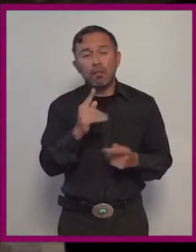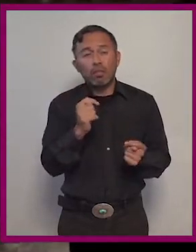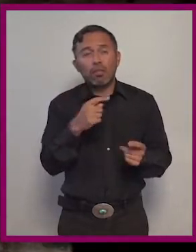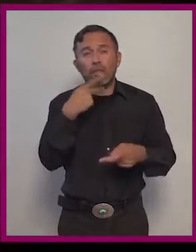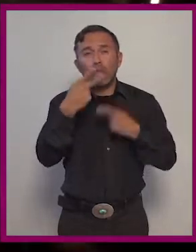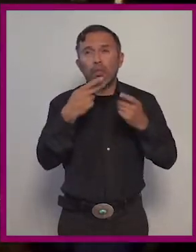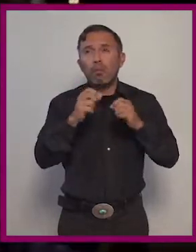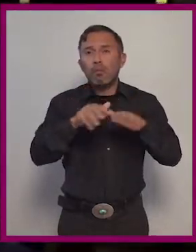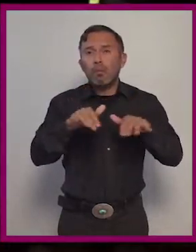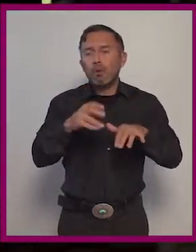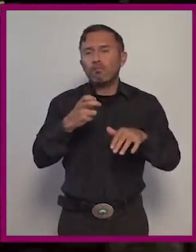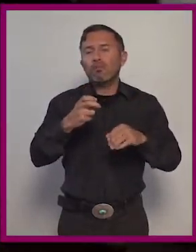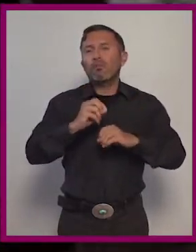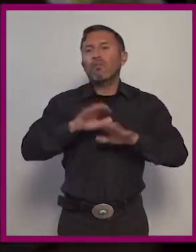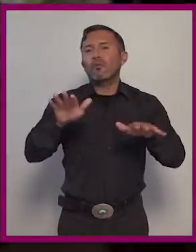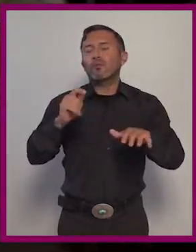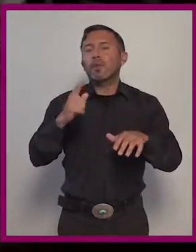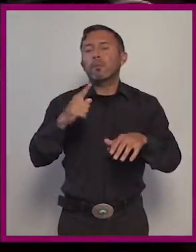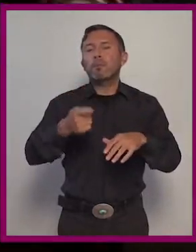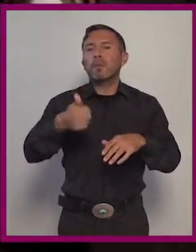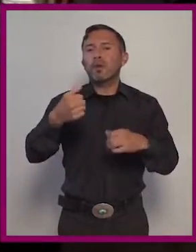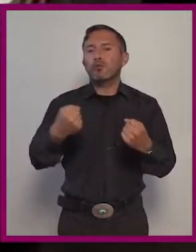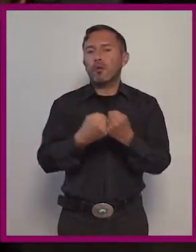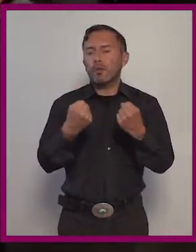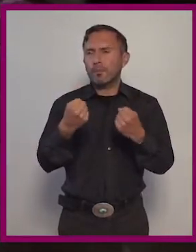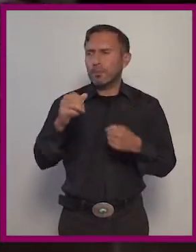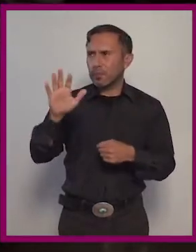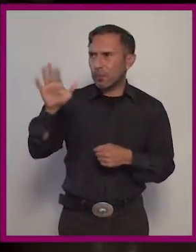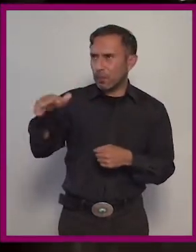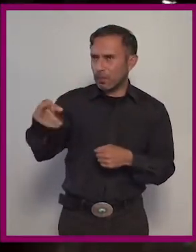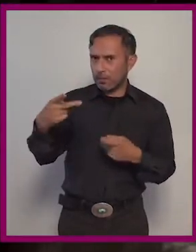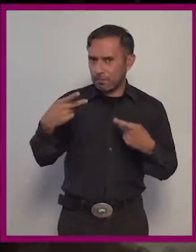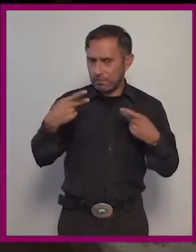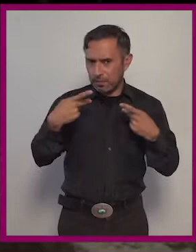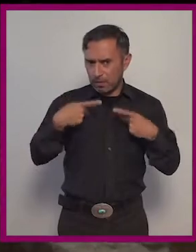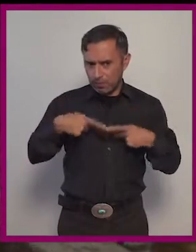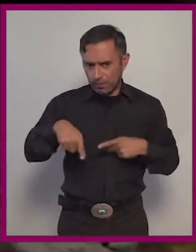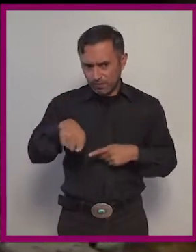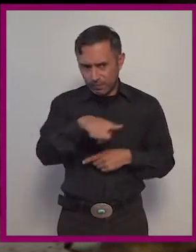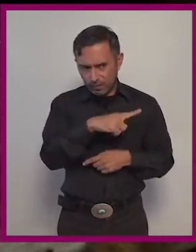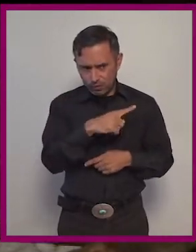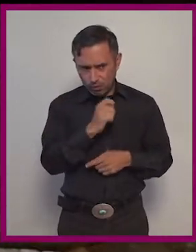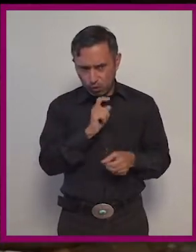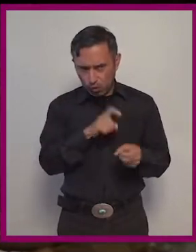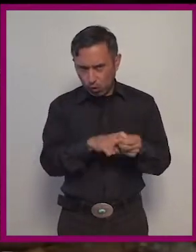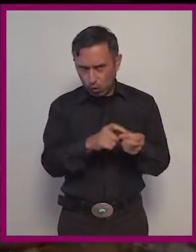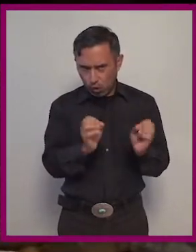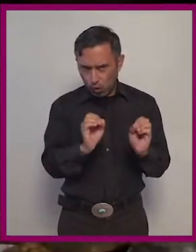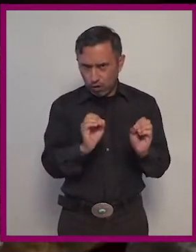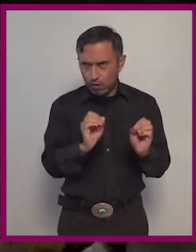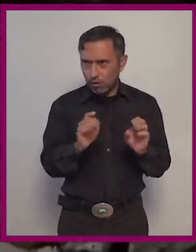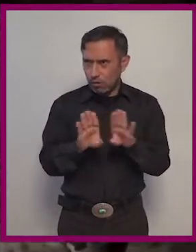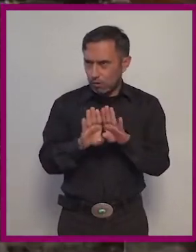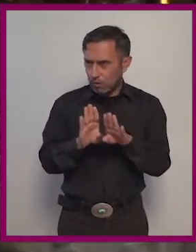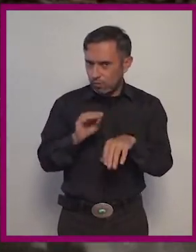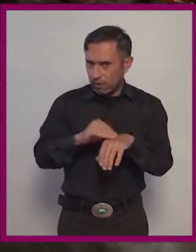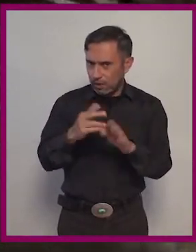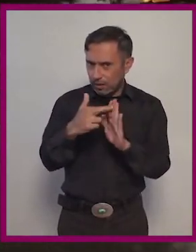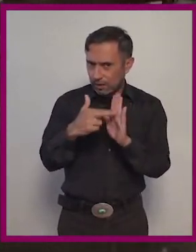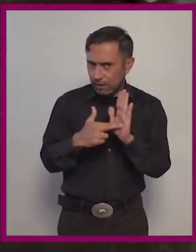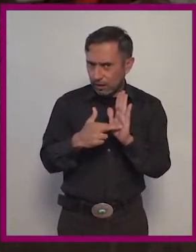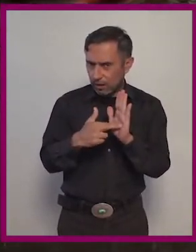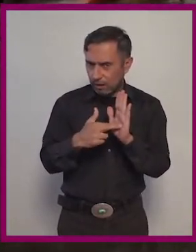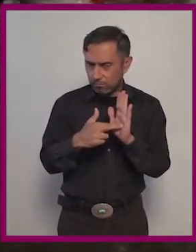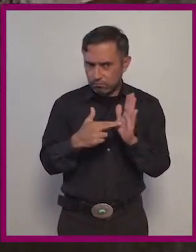ese primer choque en donde dicen, oye, a las personas que no somos parte de estas comunidades nos aplica una regla, ¿por qué a